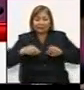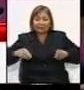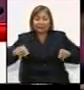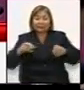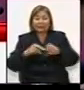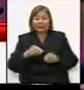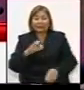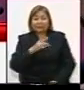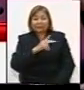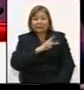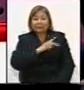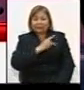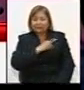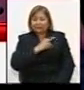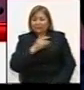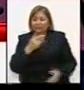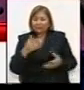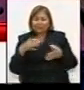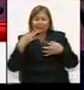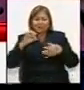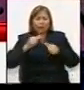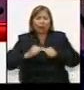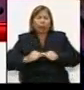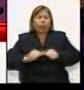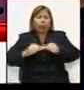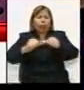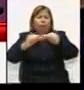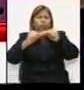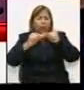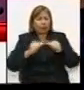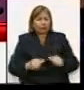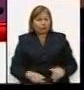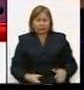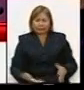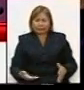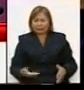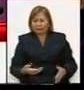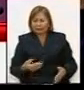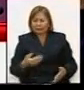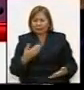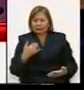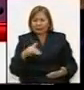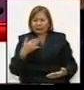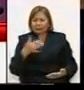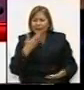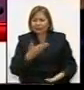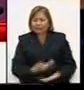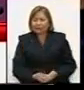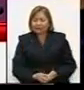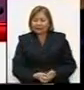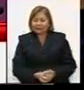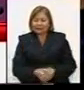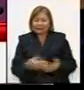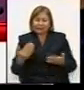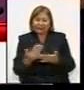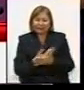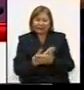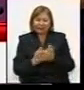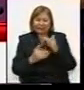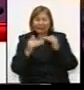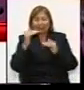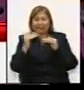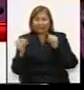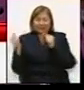fuerza popular fueran a ser sí siempre. Gravísimo, gravísimo. En este nuevo equilibrio de